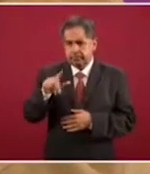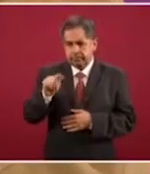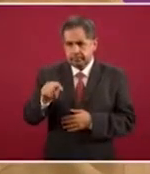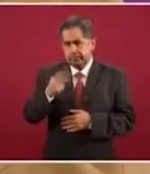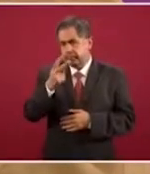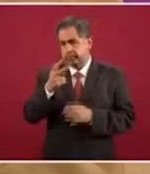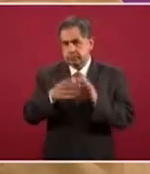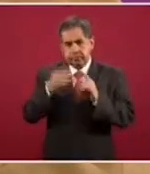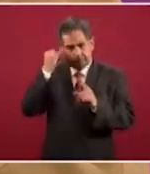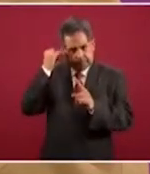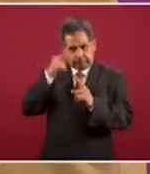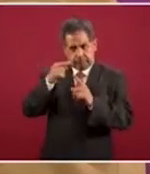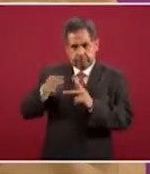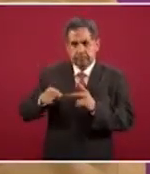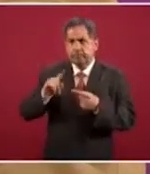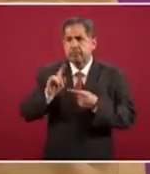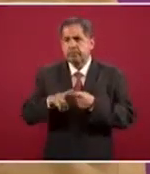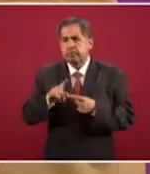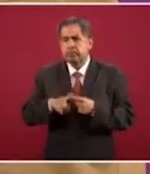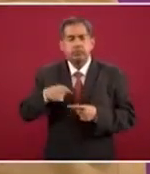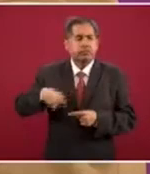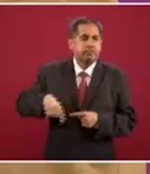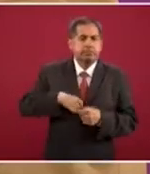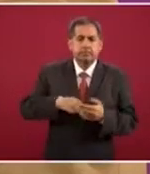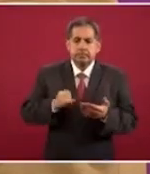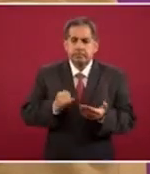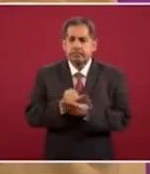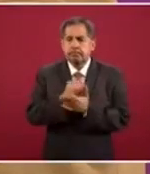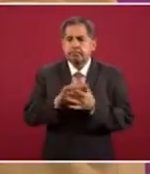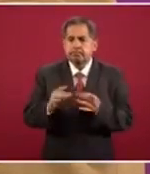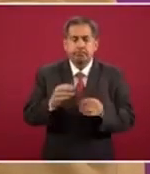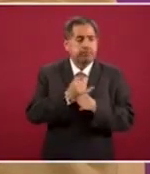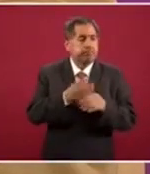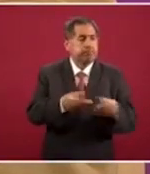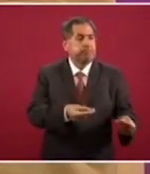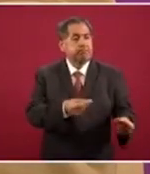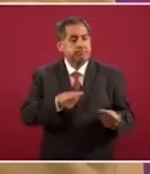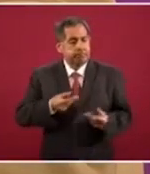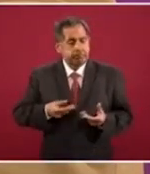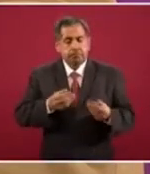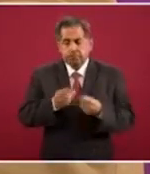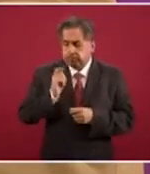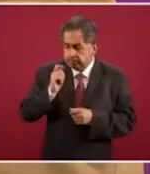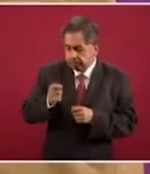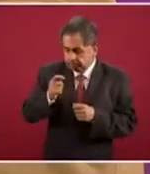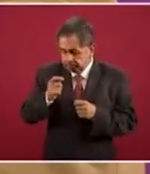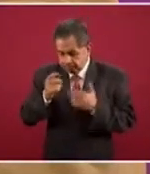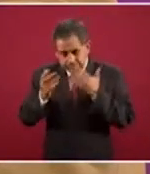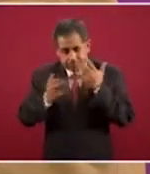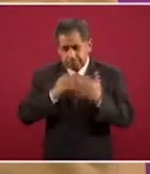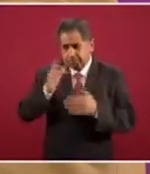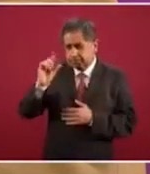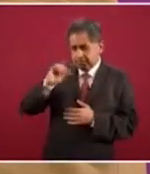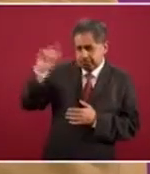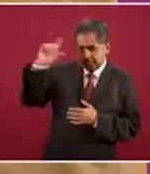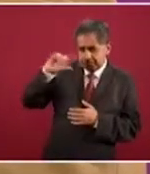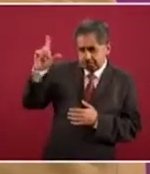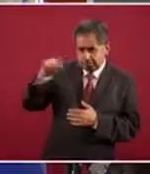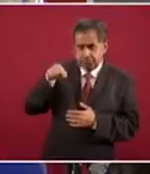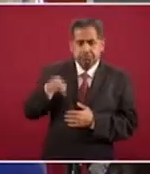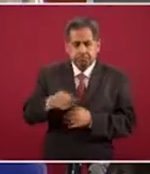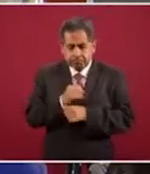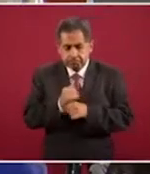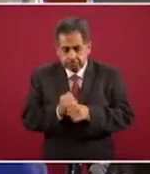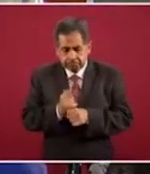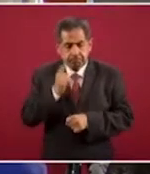ustedes. Primero, tomamos decisiones a partir de información científica de alto nivel